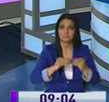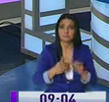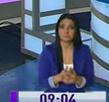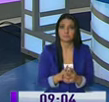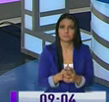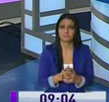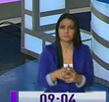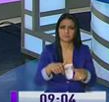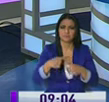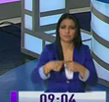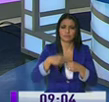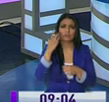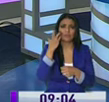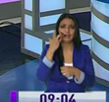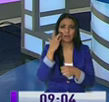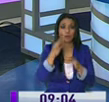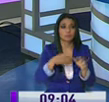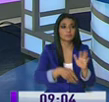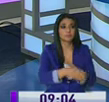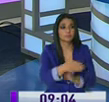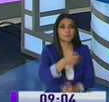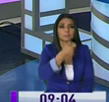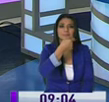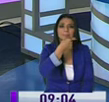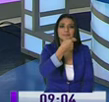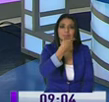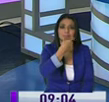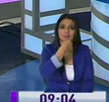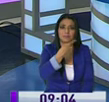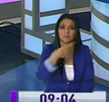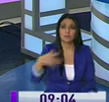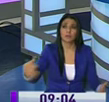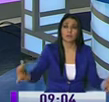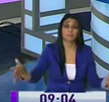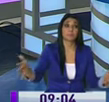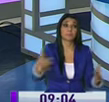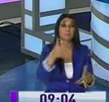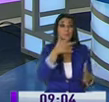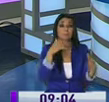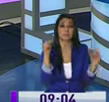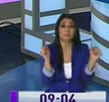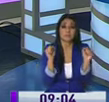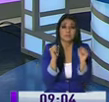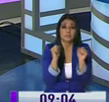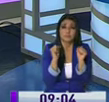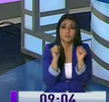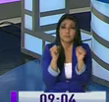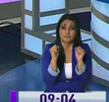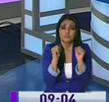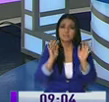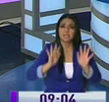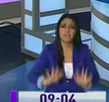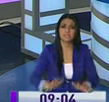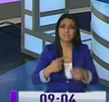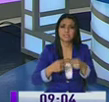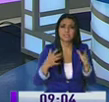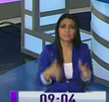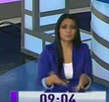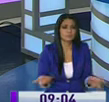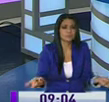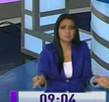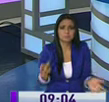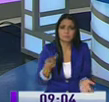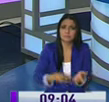que me auto a una pastilla para la garganta hay un ventarrón de verano dio así típico quiteño que es pues